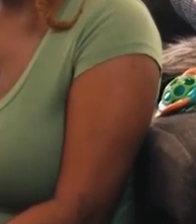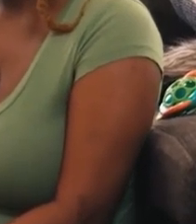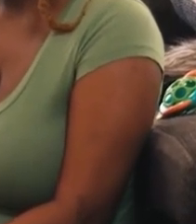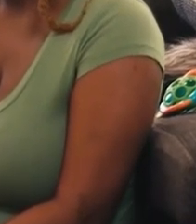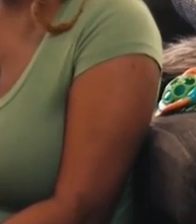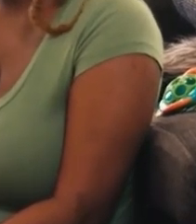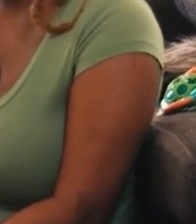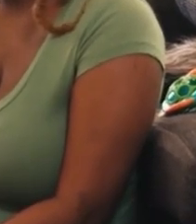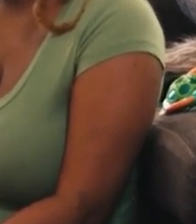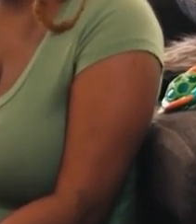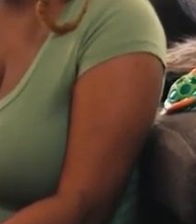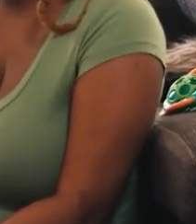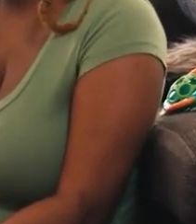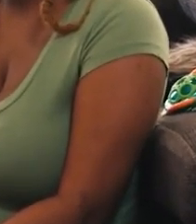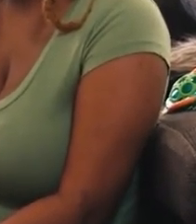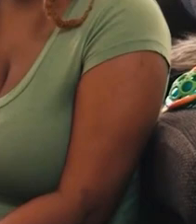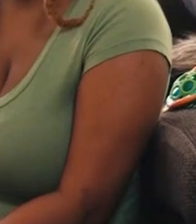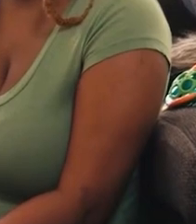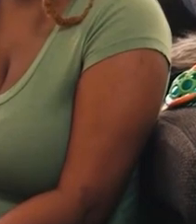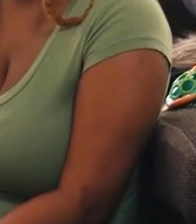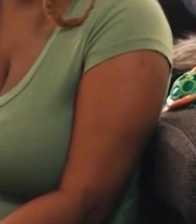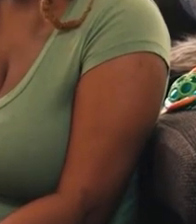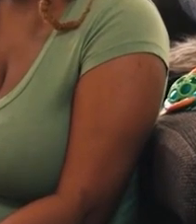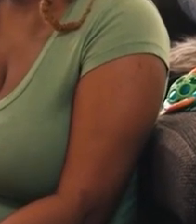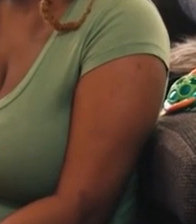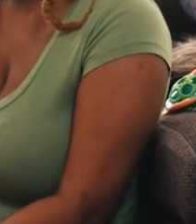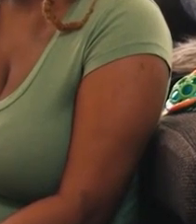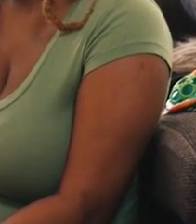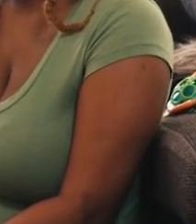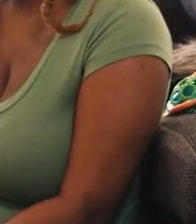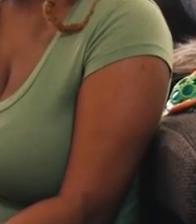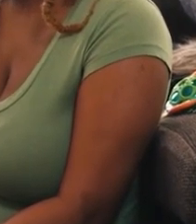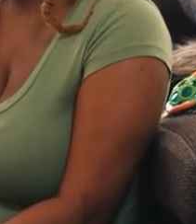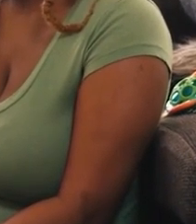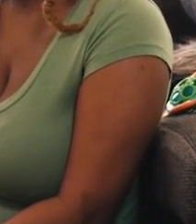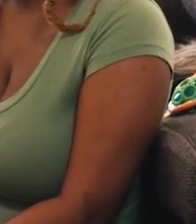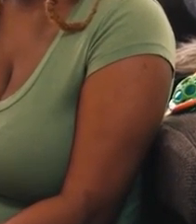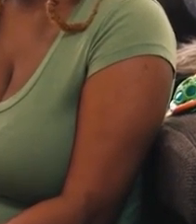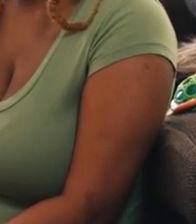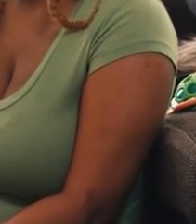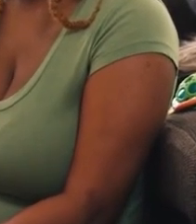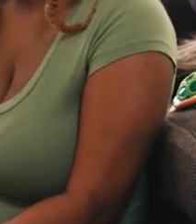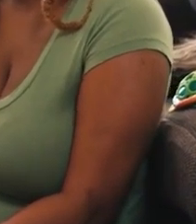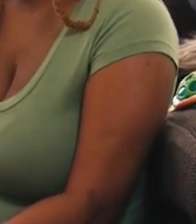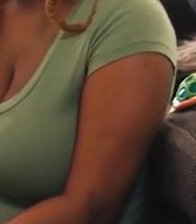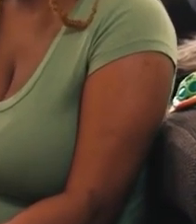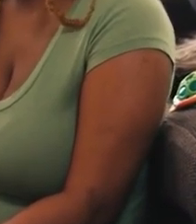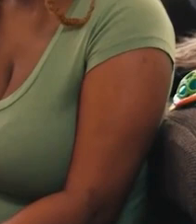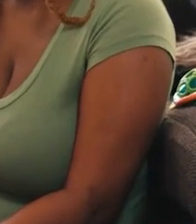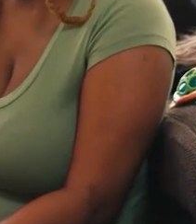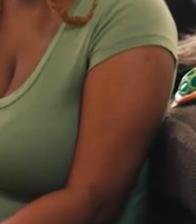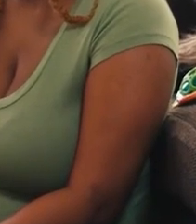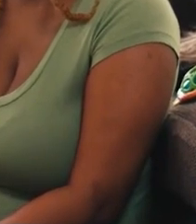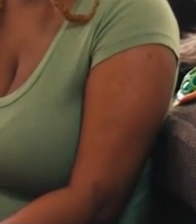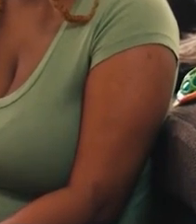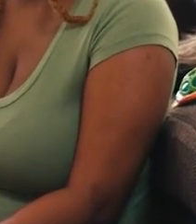niños durante ese periodo de desarrollo tan fundamental. Sí, le encanta repetir. Lo que yo hago, ella lo